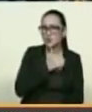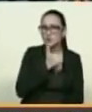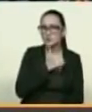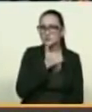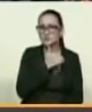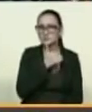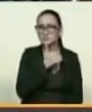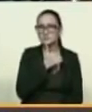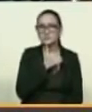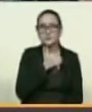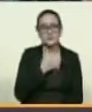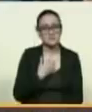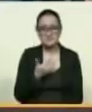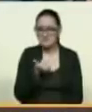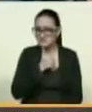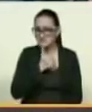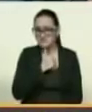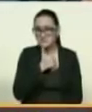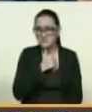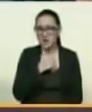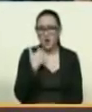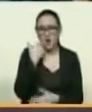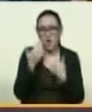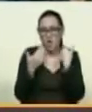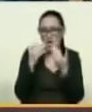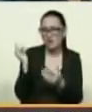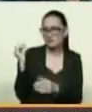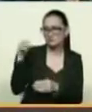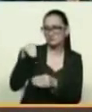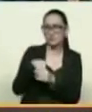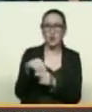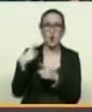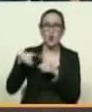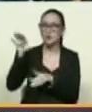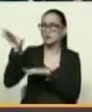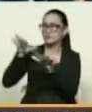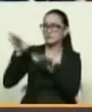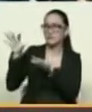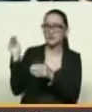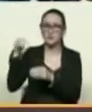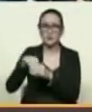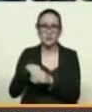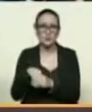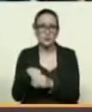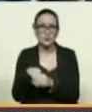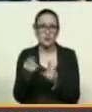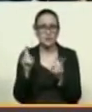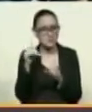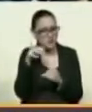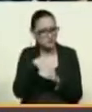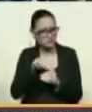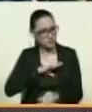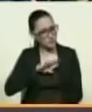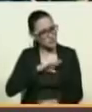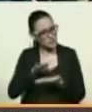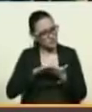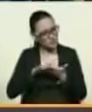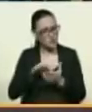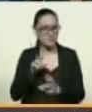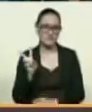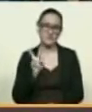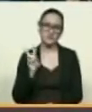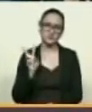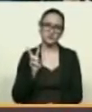tolerado, ni toleraremos groseras injerencias de país alguno acerca de los asuntos que solamente debe resolver